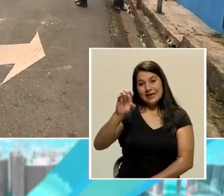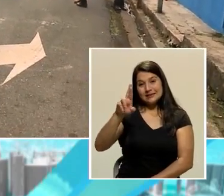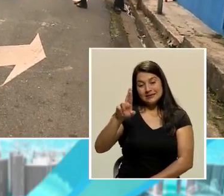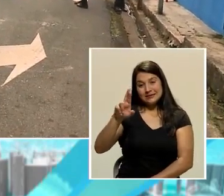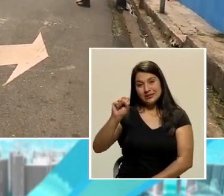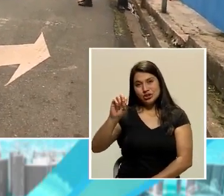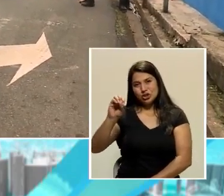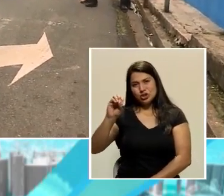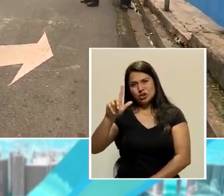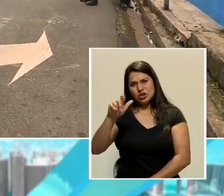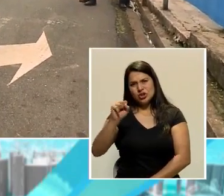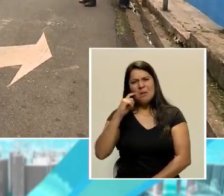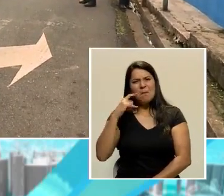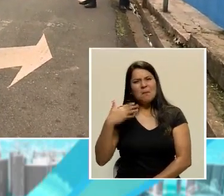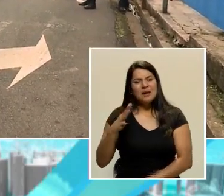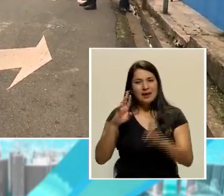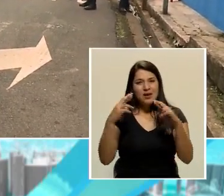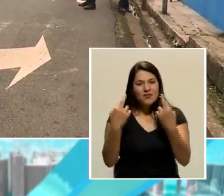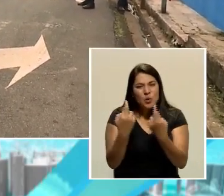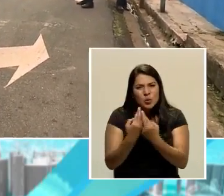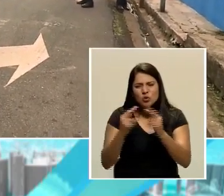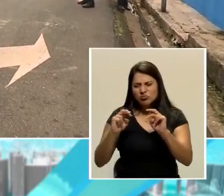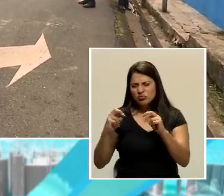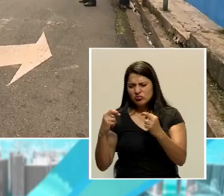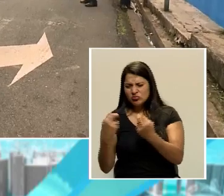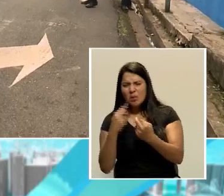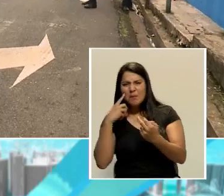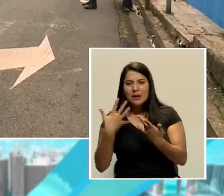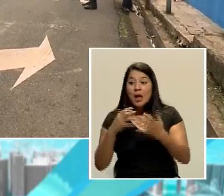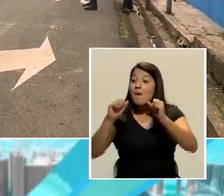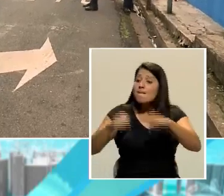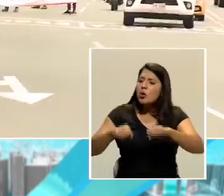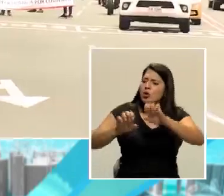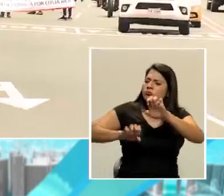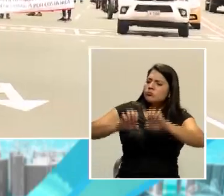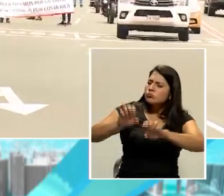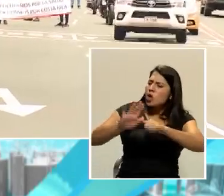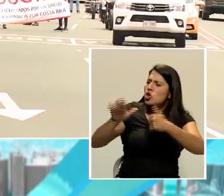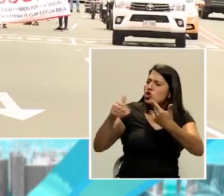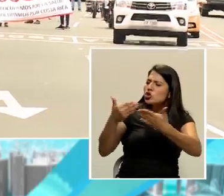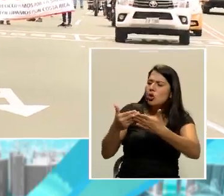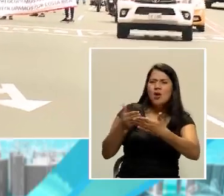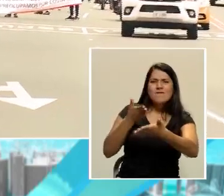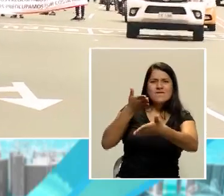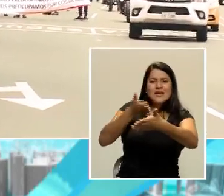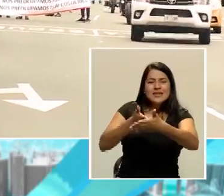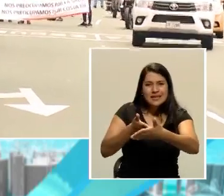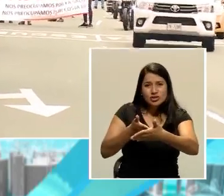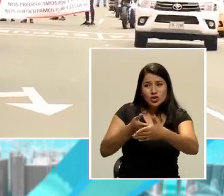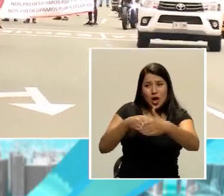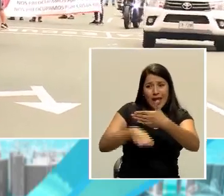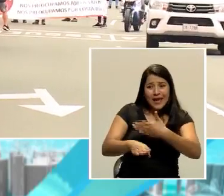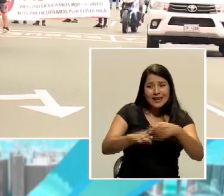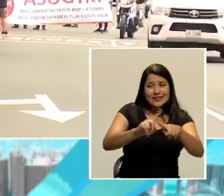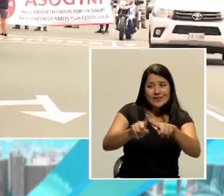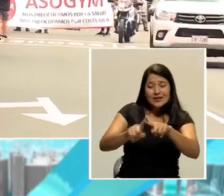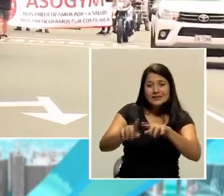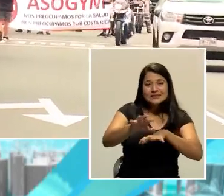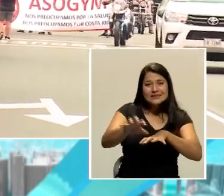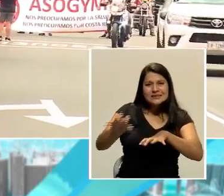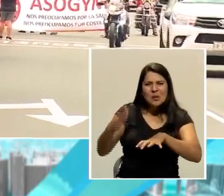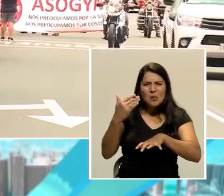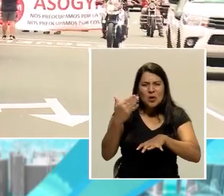Casa Presidencial, donde fueron atendidos por el presidente de la República y también por el presidente de la Comisión Nacional de Emergencias, Alexander